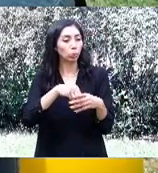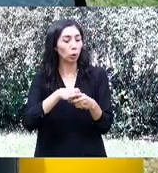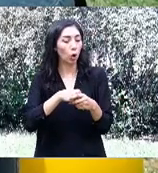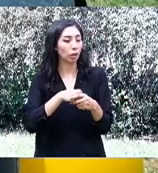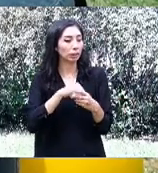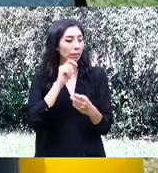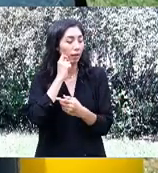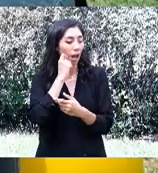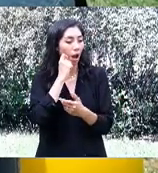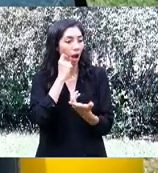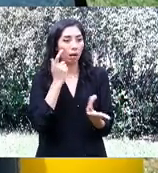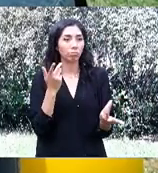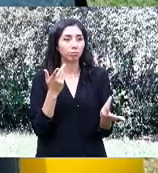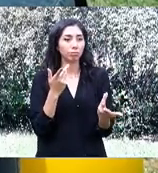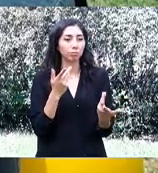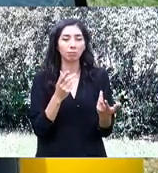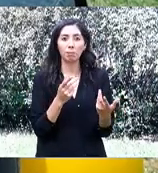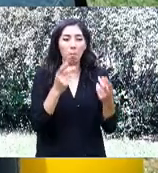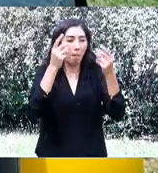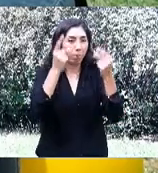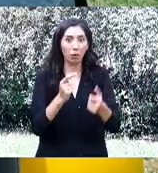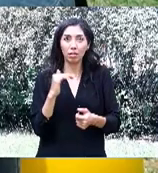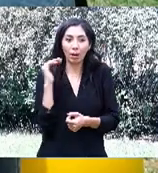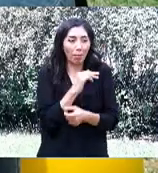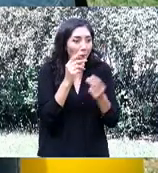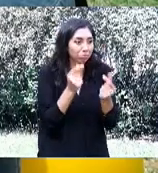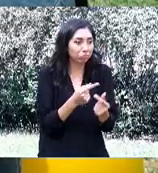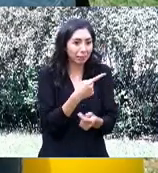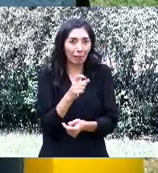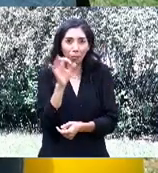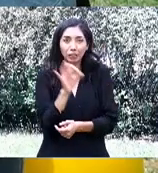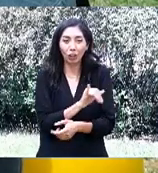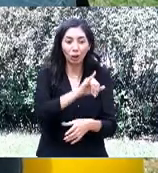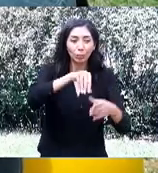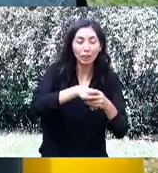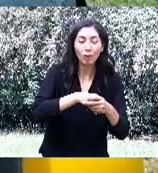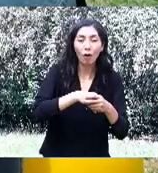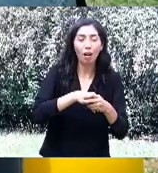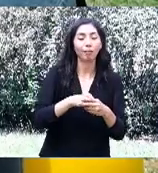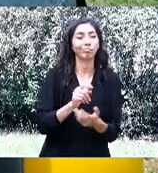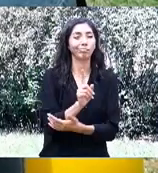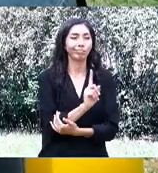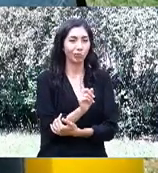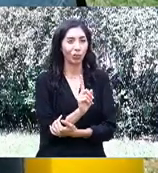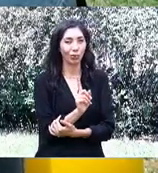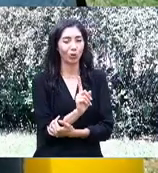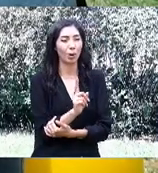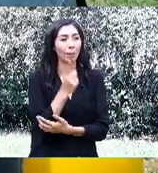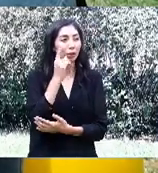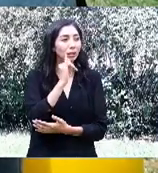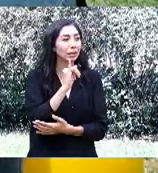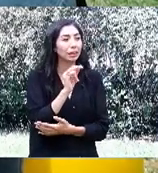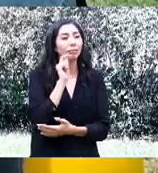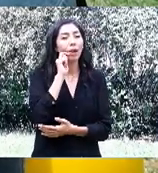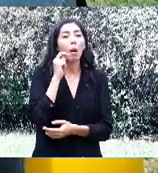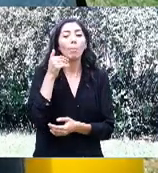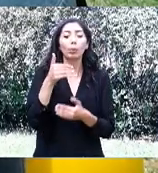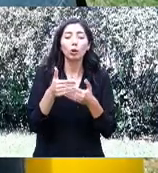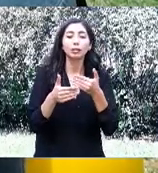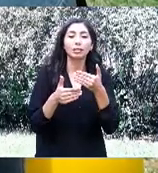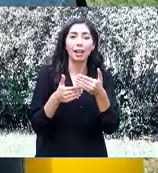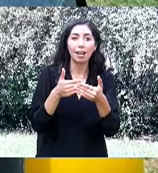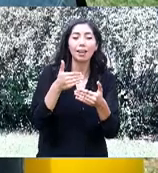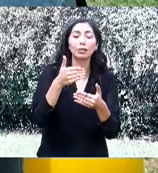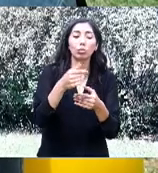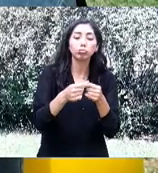un día para otro vamos a llegar a ser un museo 100% inclusivo o algo por el estilo sino que es como un proceso un camino por el